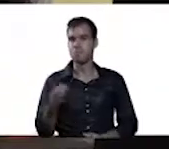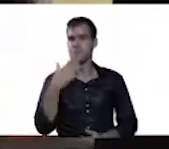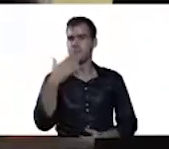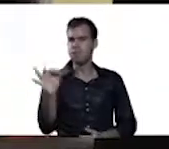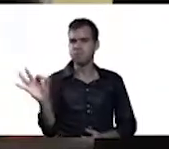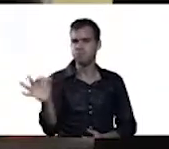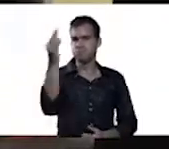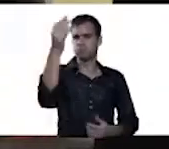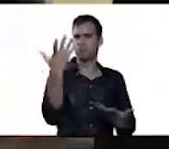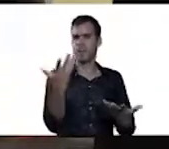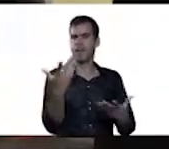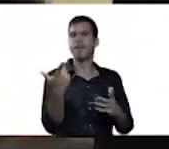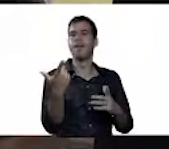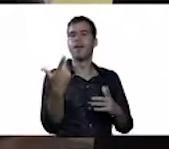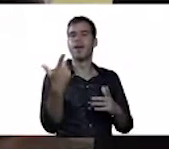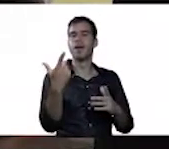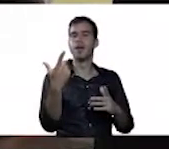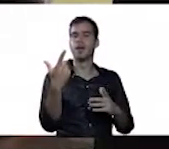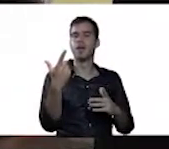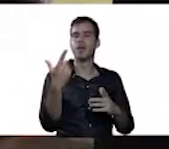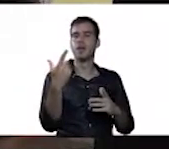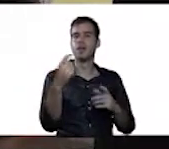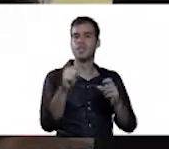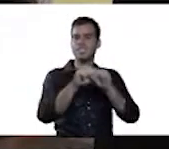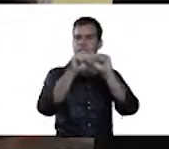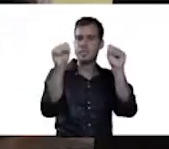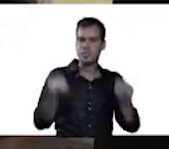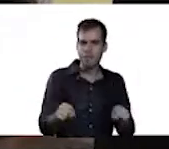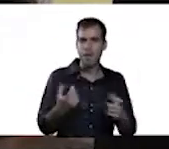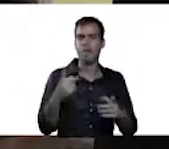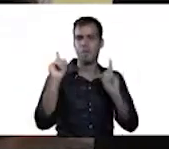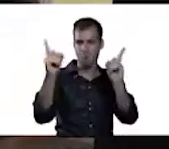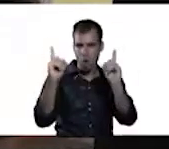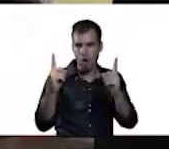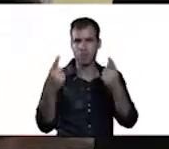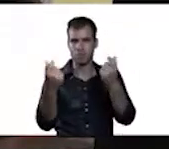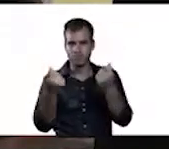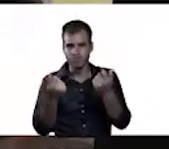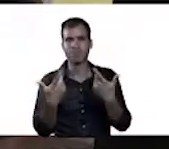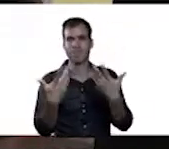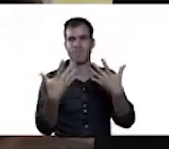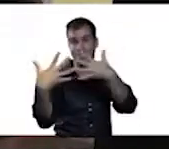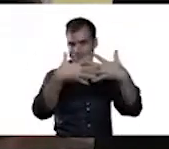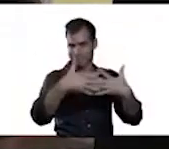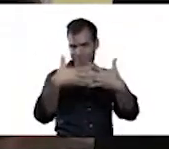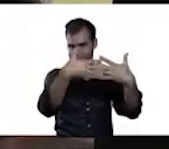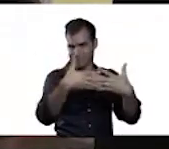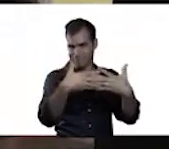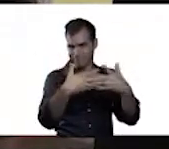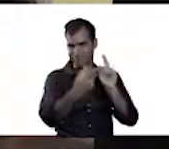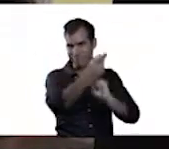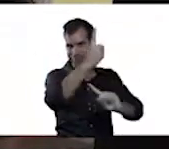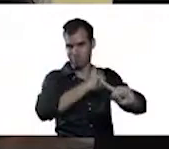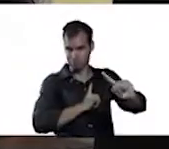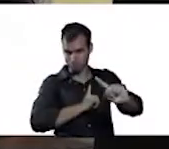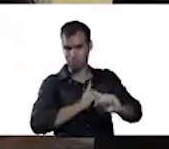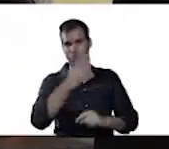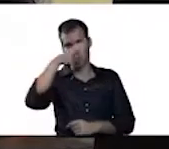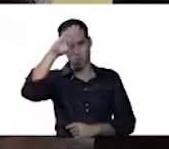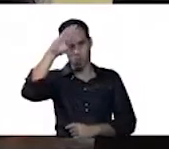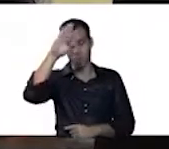demostrar el perfeccionamiento y ampliación de los mecanismos políticos y económicos de dominación